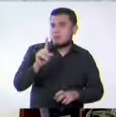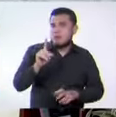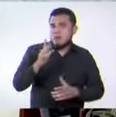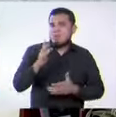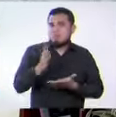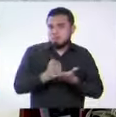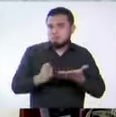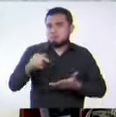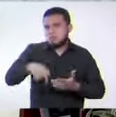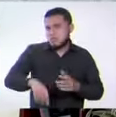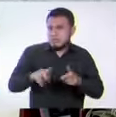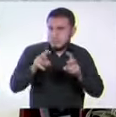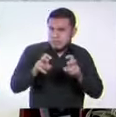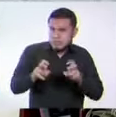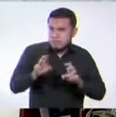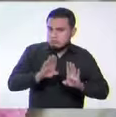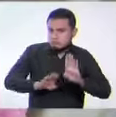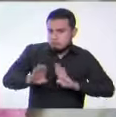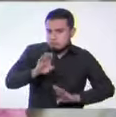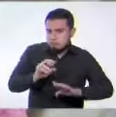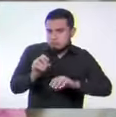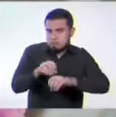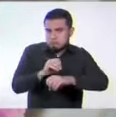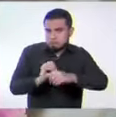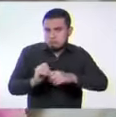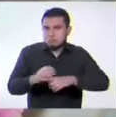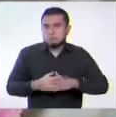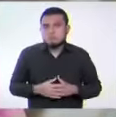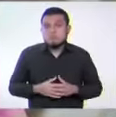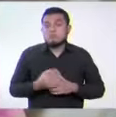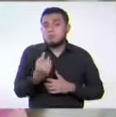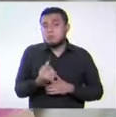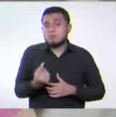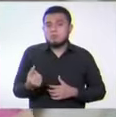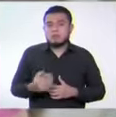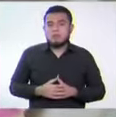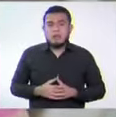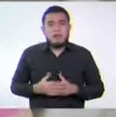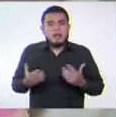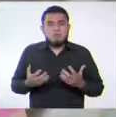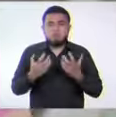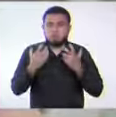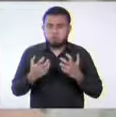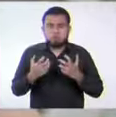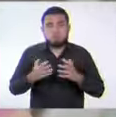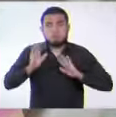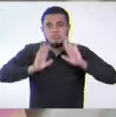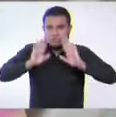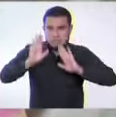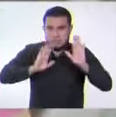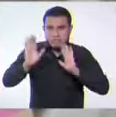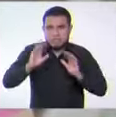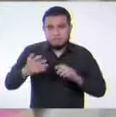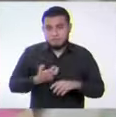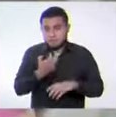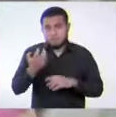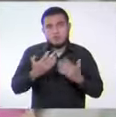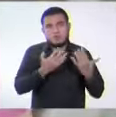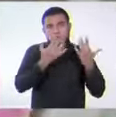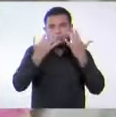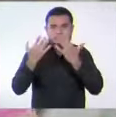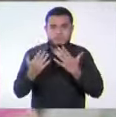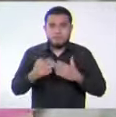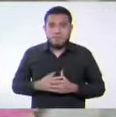estas interesantes biomoléculas. El ser humano efectúa muchas actividades durante el día. Sin